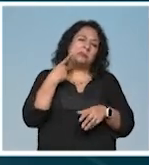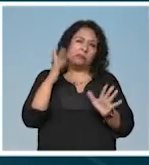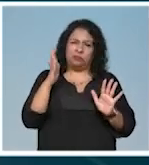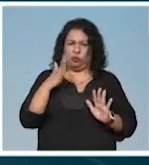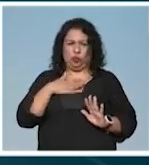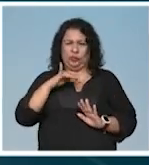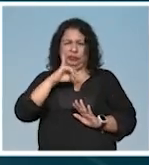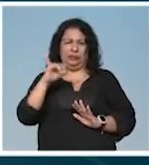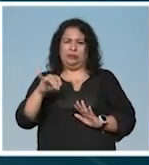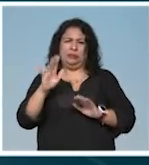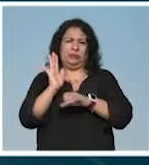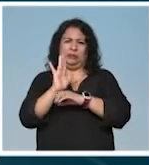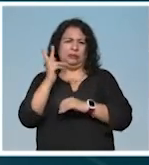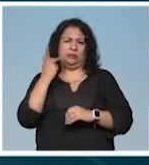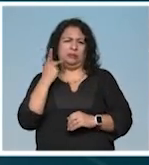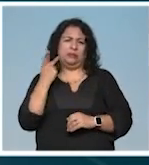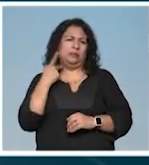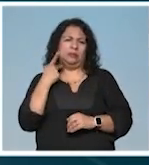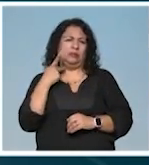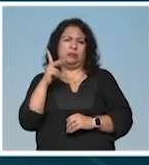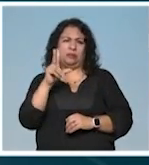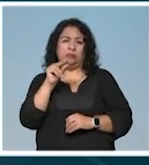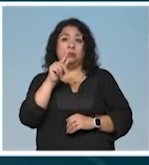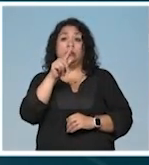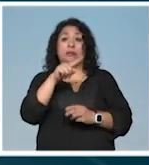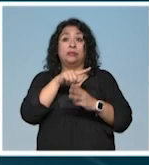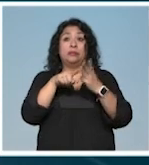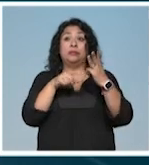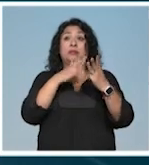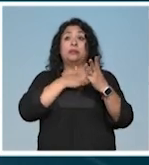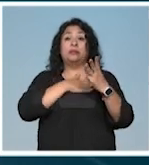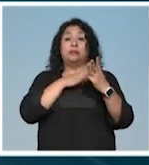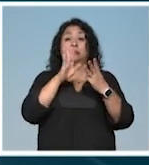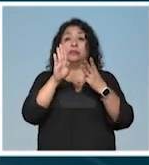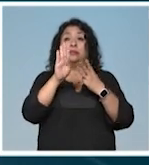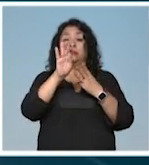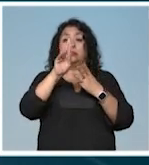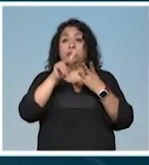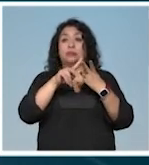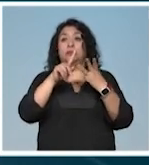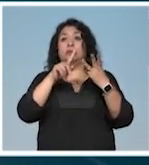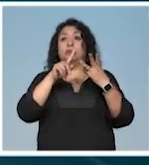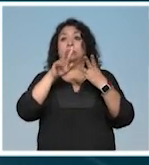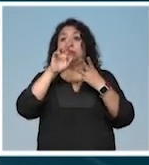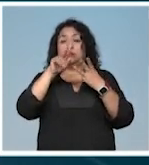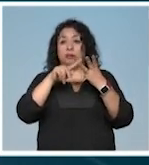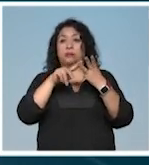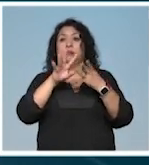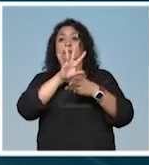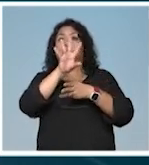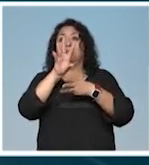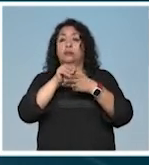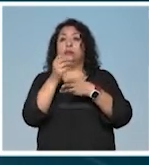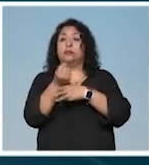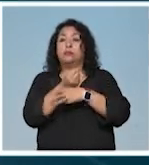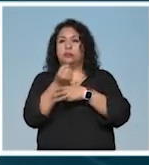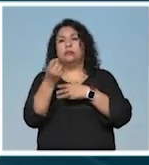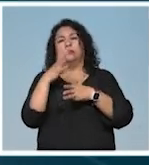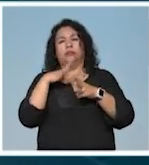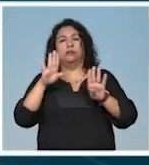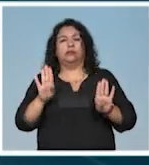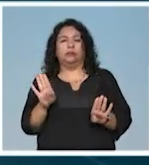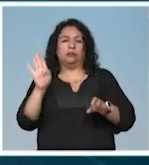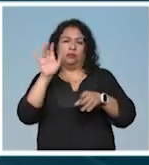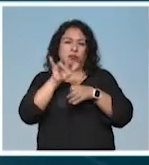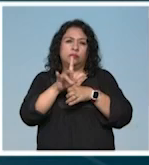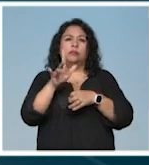nunca he hecho un cine político. La trilogía El amor brujo, Carmen y Bodas de sangre tocó algunos aspectos